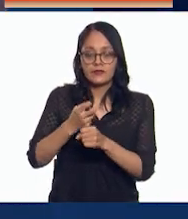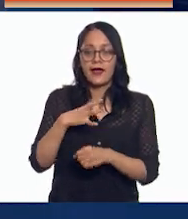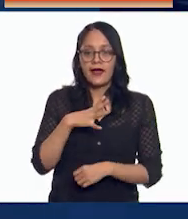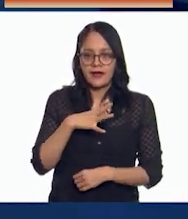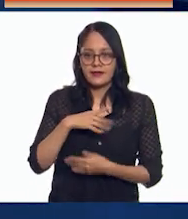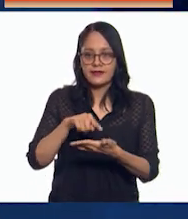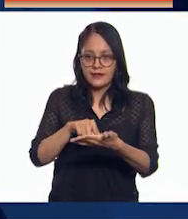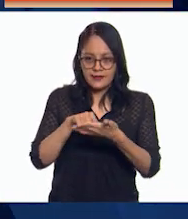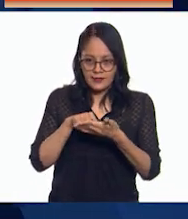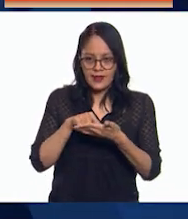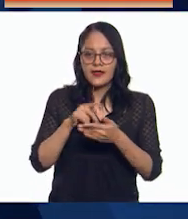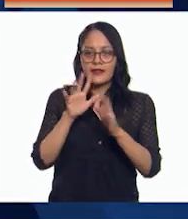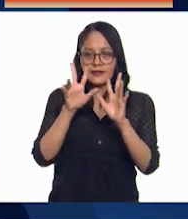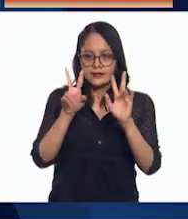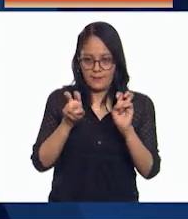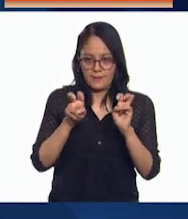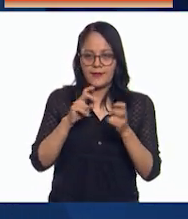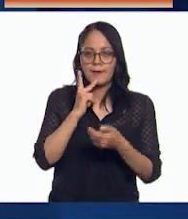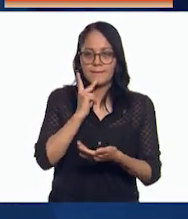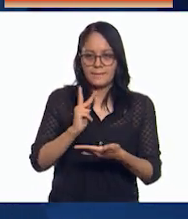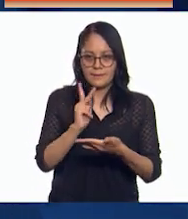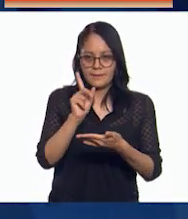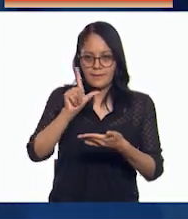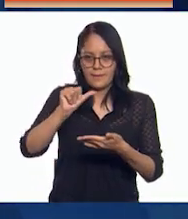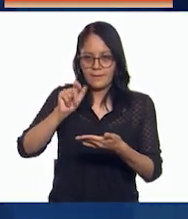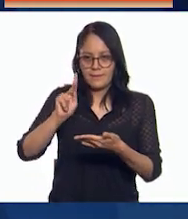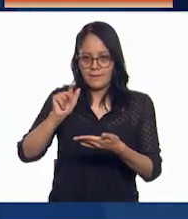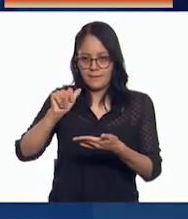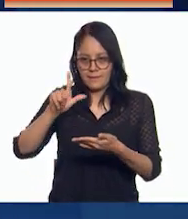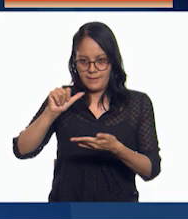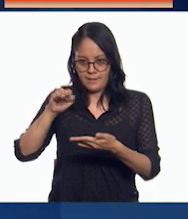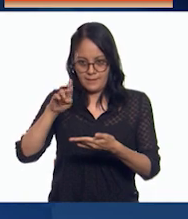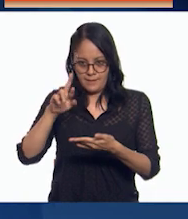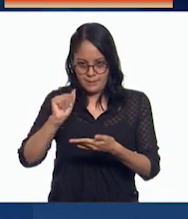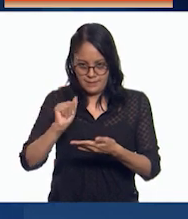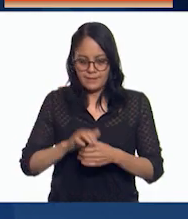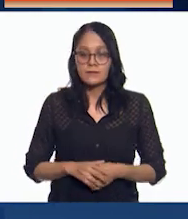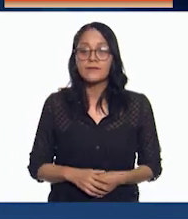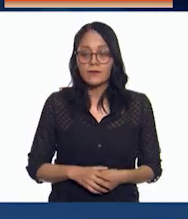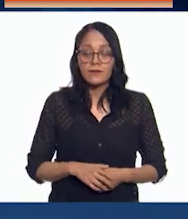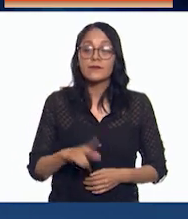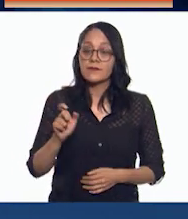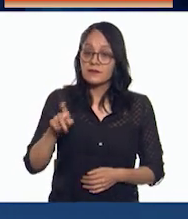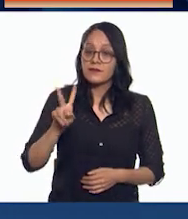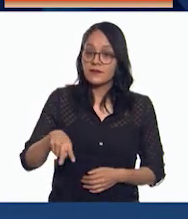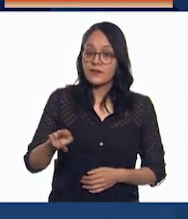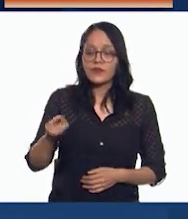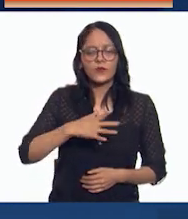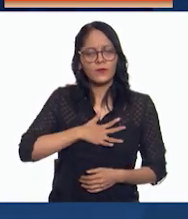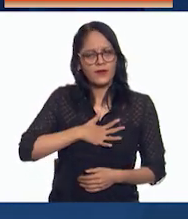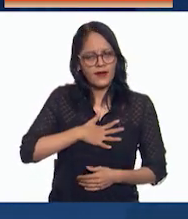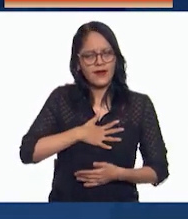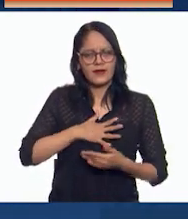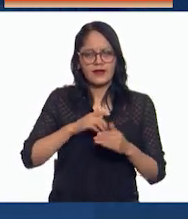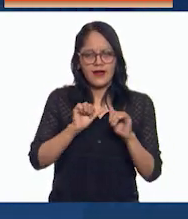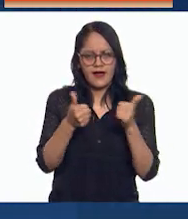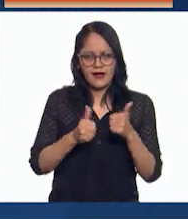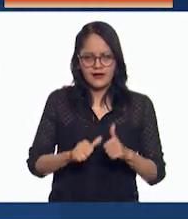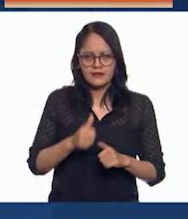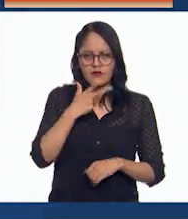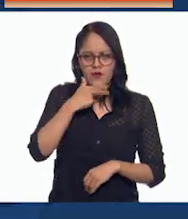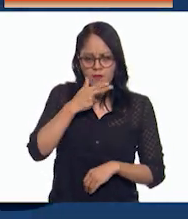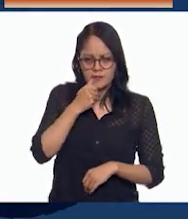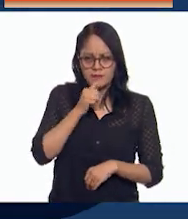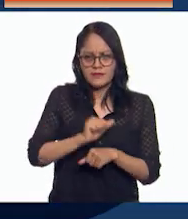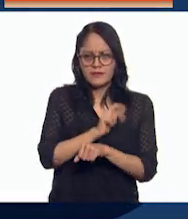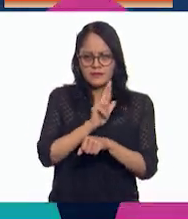infancia. Qué buenas recomendaciones, María. Es muy bello que busques esa manera de compartir tu pasión por la obra de Neruda con